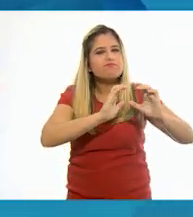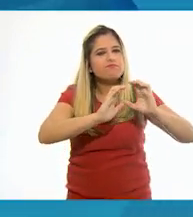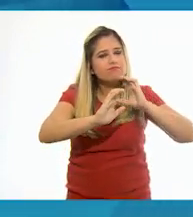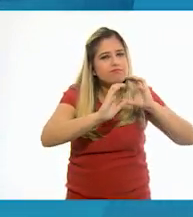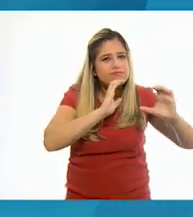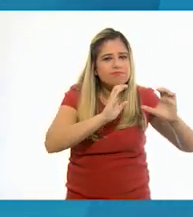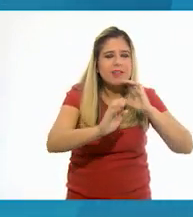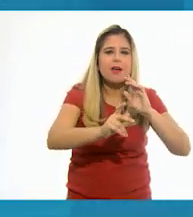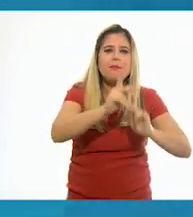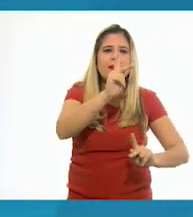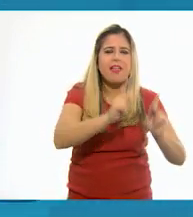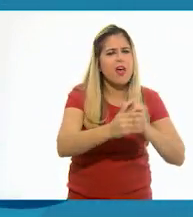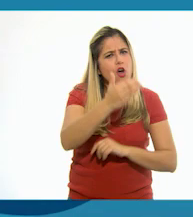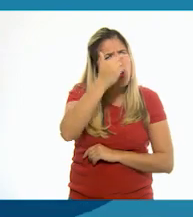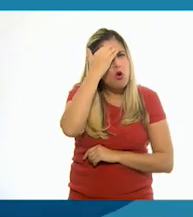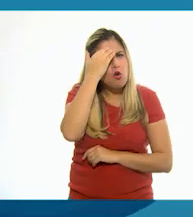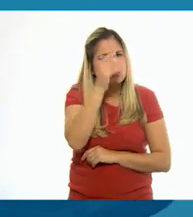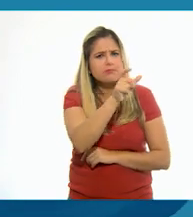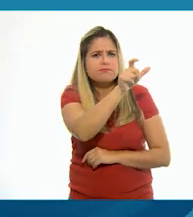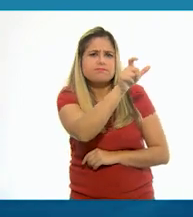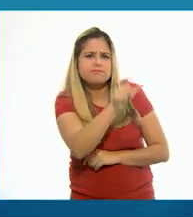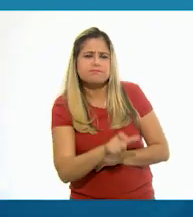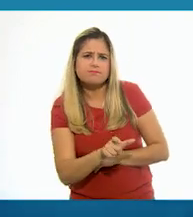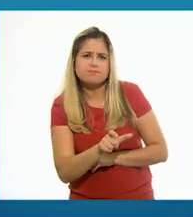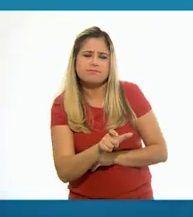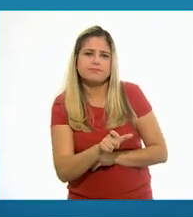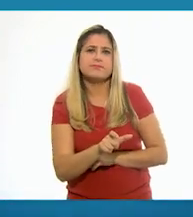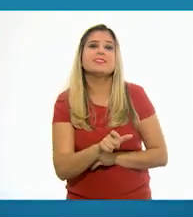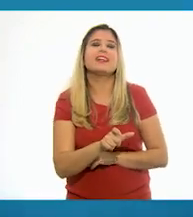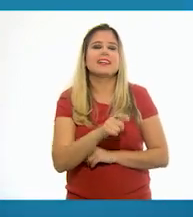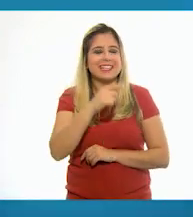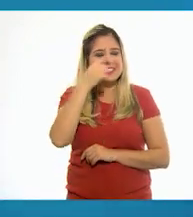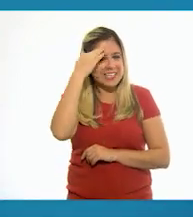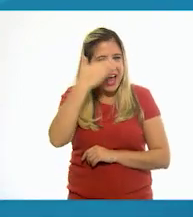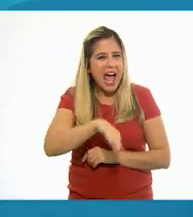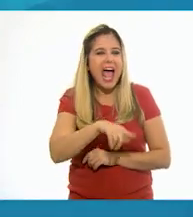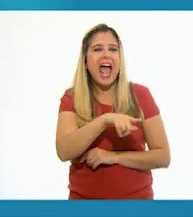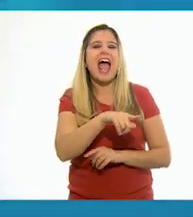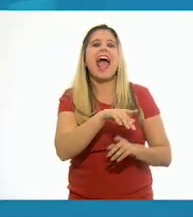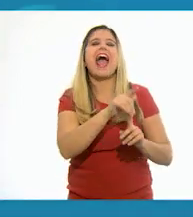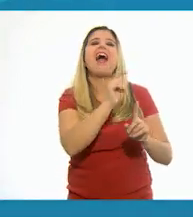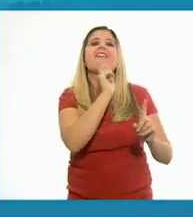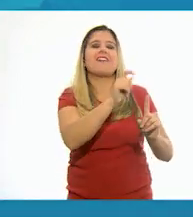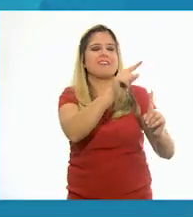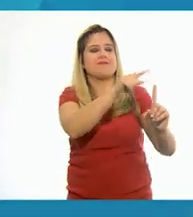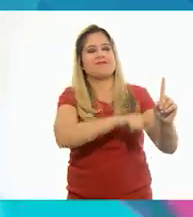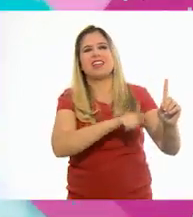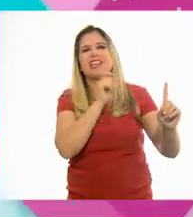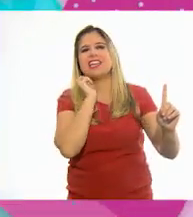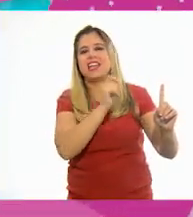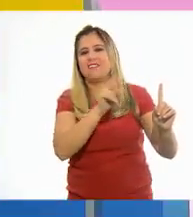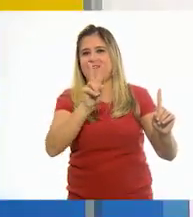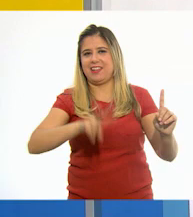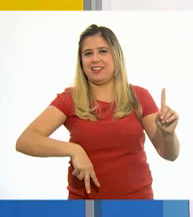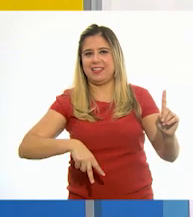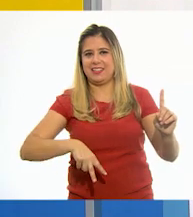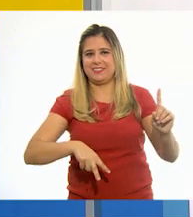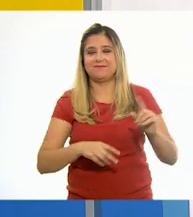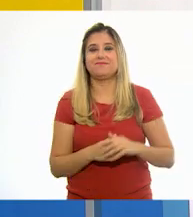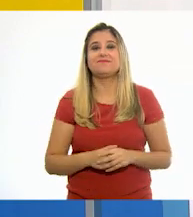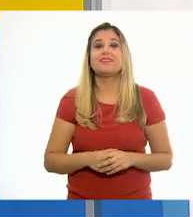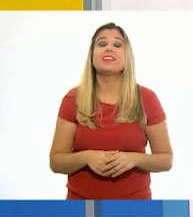oportunidad de conocerlo para saber cómo es en realidad. Es